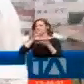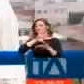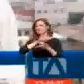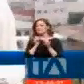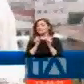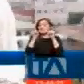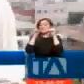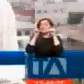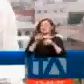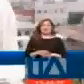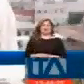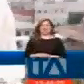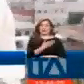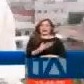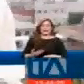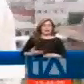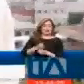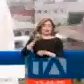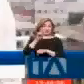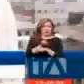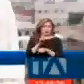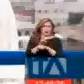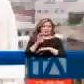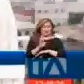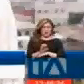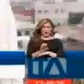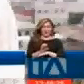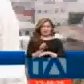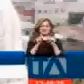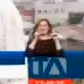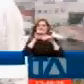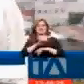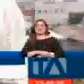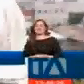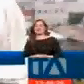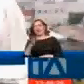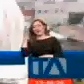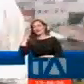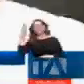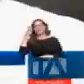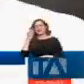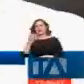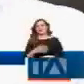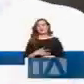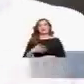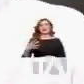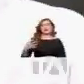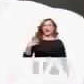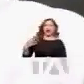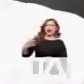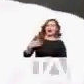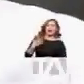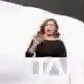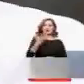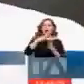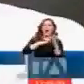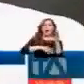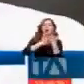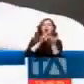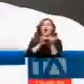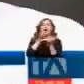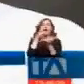de la Federación Médica Ecuatoriana, quien ha encabezado varias manifestaciones para la actualización del cuadro básico. Entonces ellos sabían perfectamente lo que